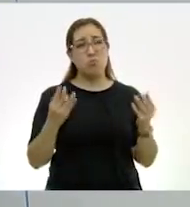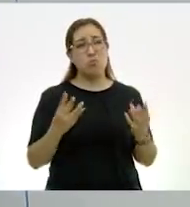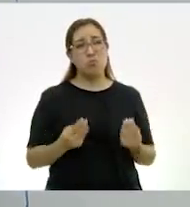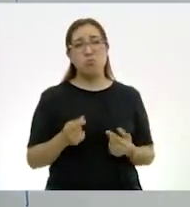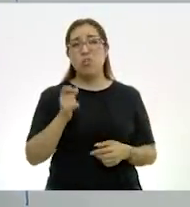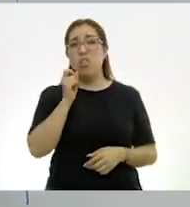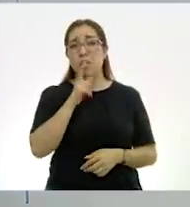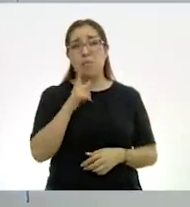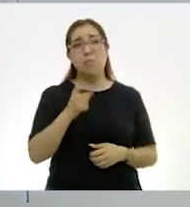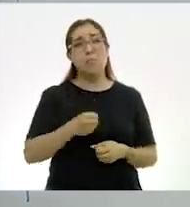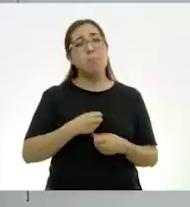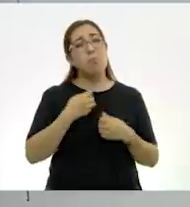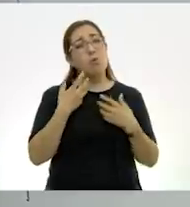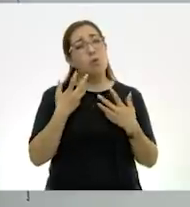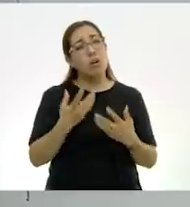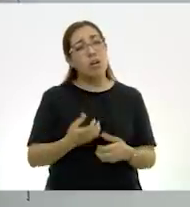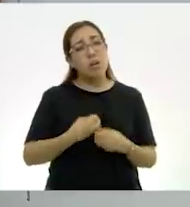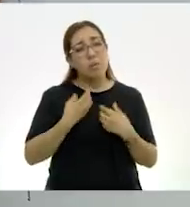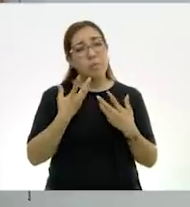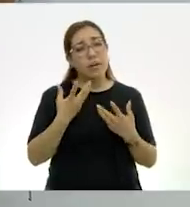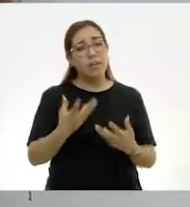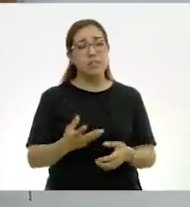poemas.